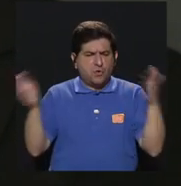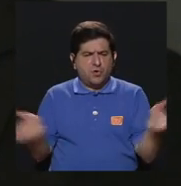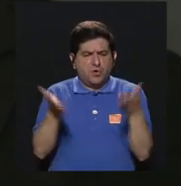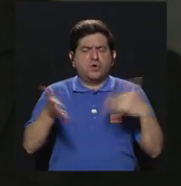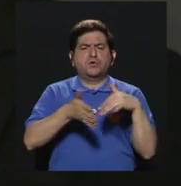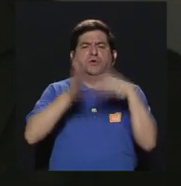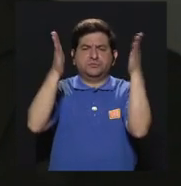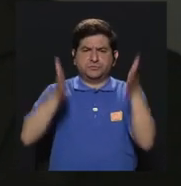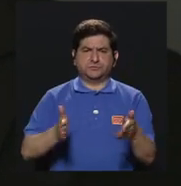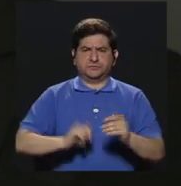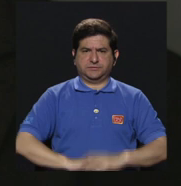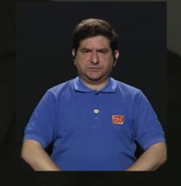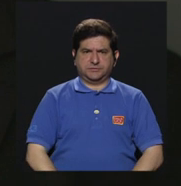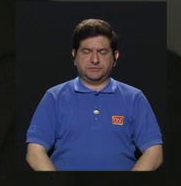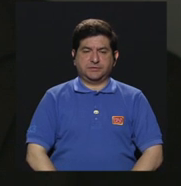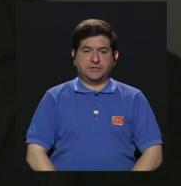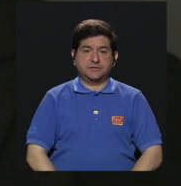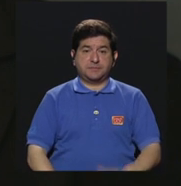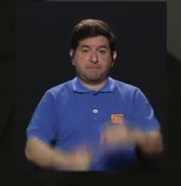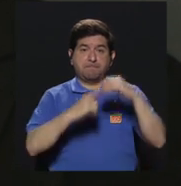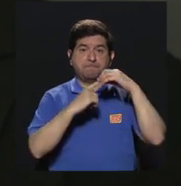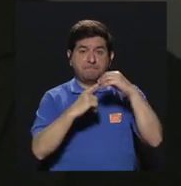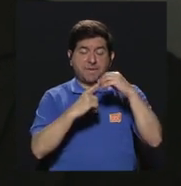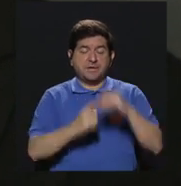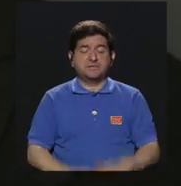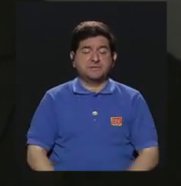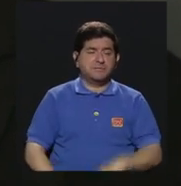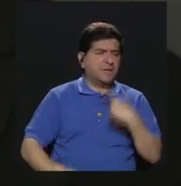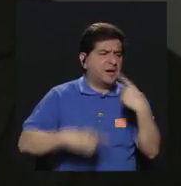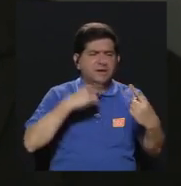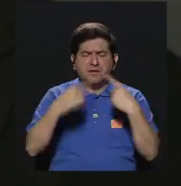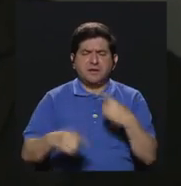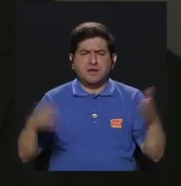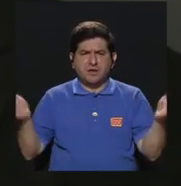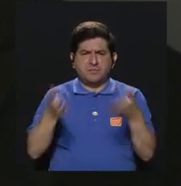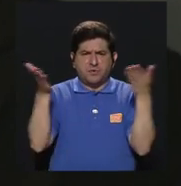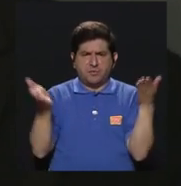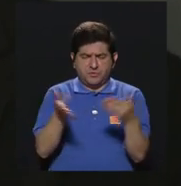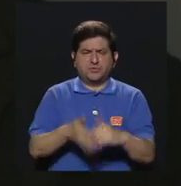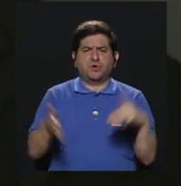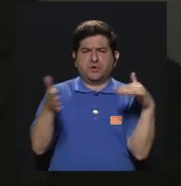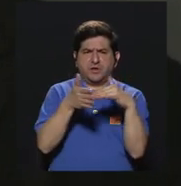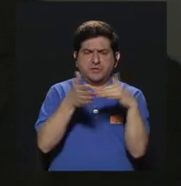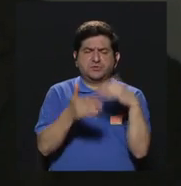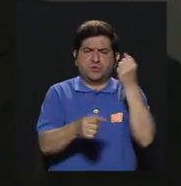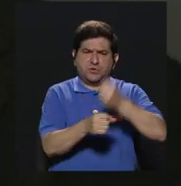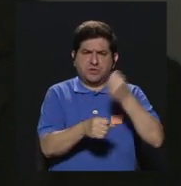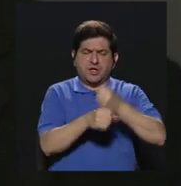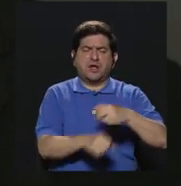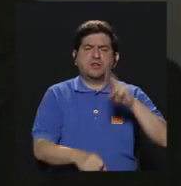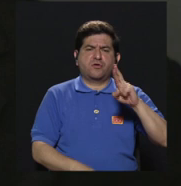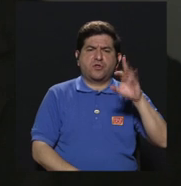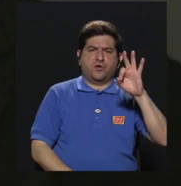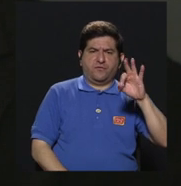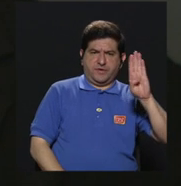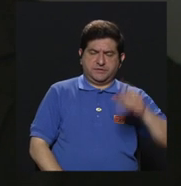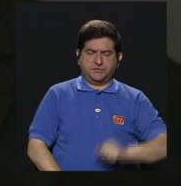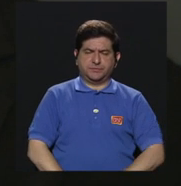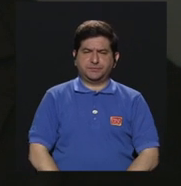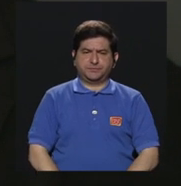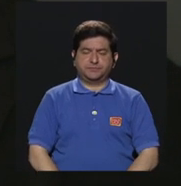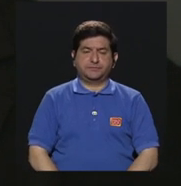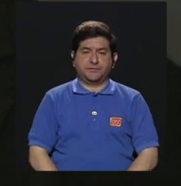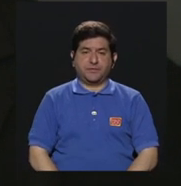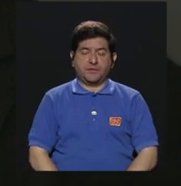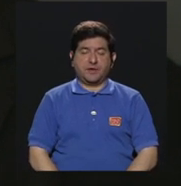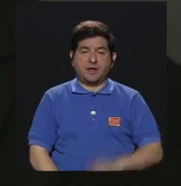al estudiantado. Y es uno de los principales difusores y promotores del estudio de la obra de Rodrigo Facio. Don